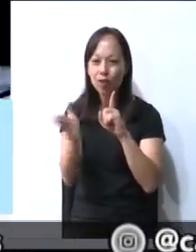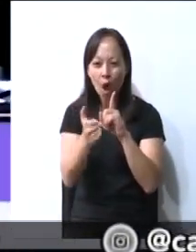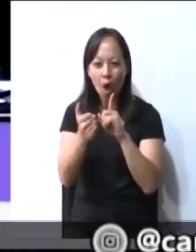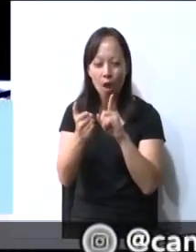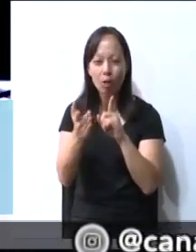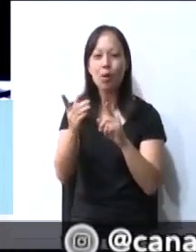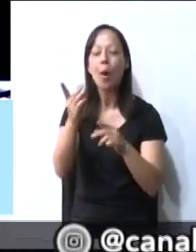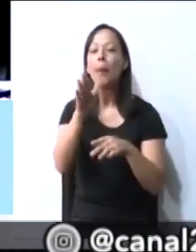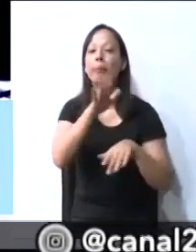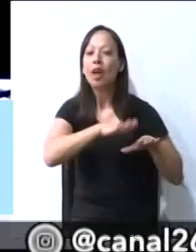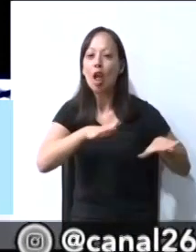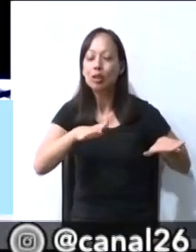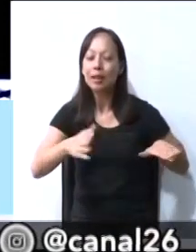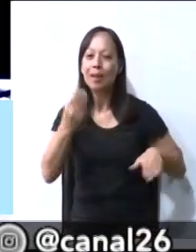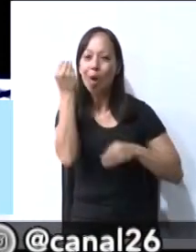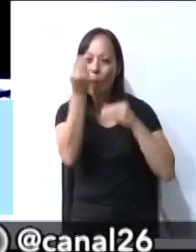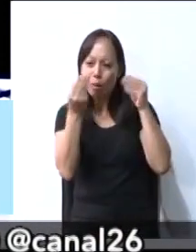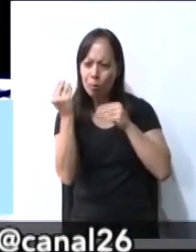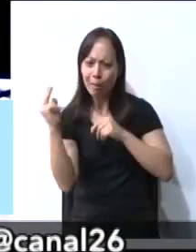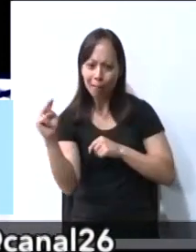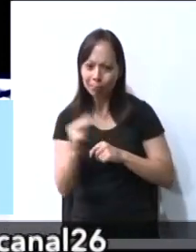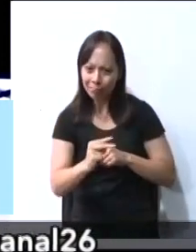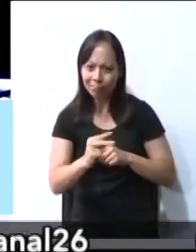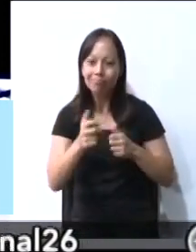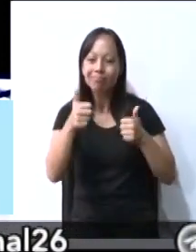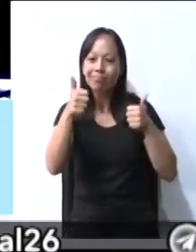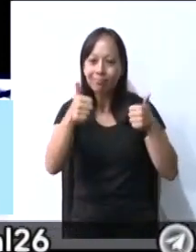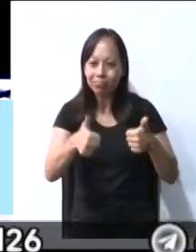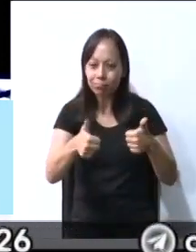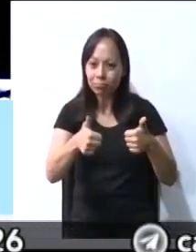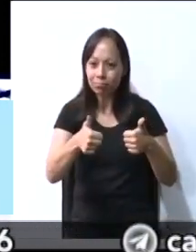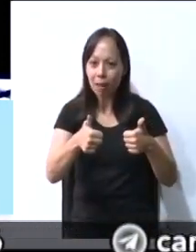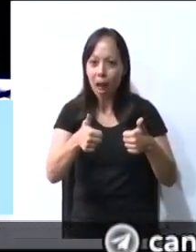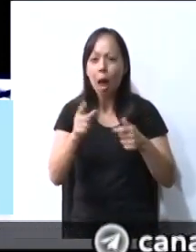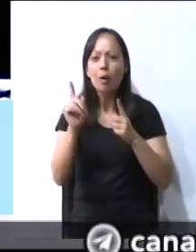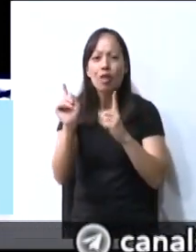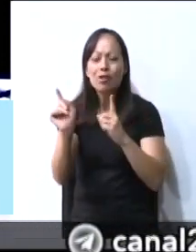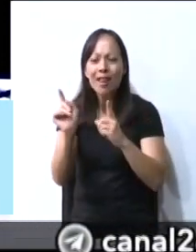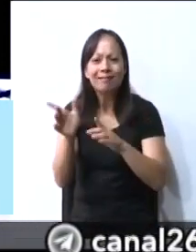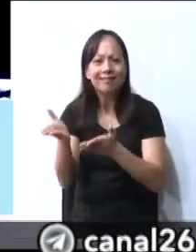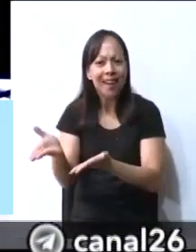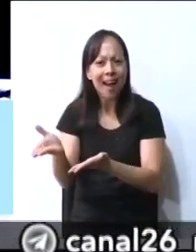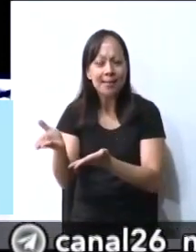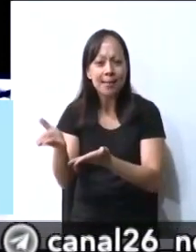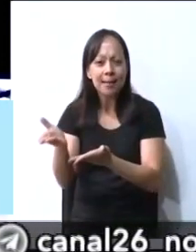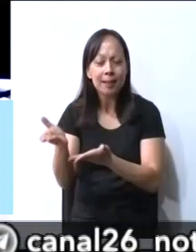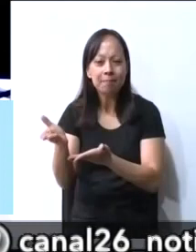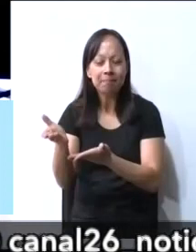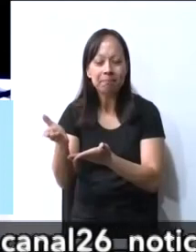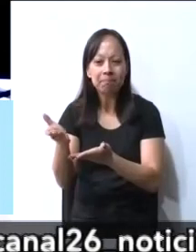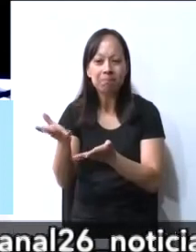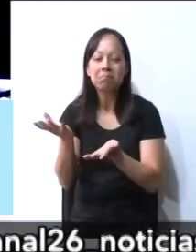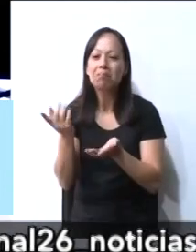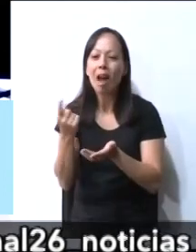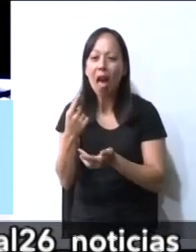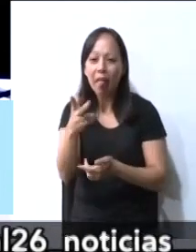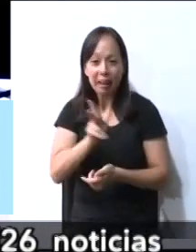su bienestar y por sus derechos. Con docentes así, ¿cómo nos van a convencer que no se